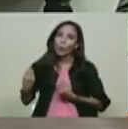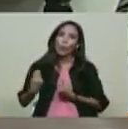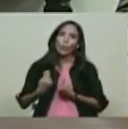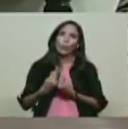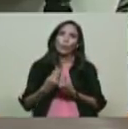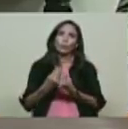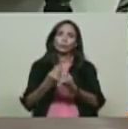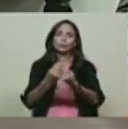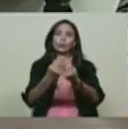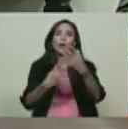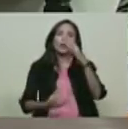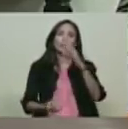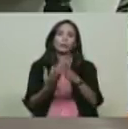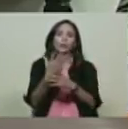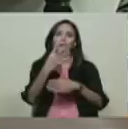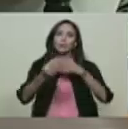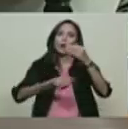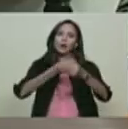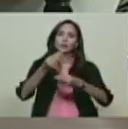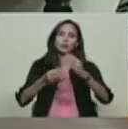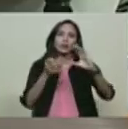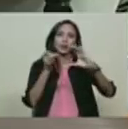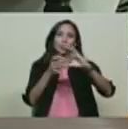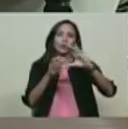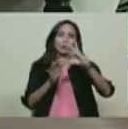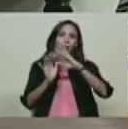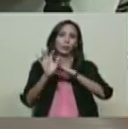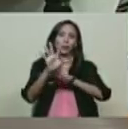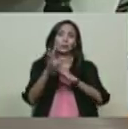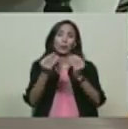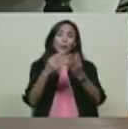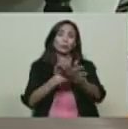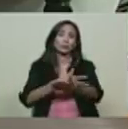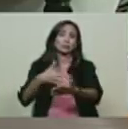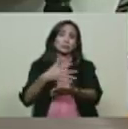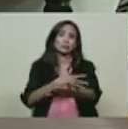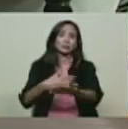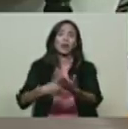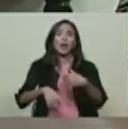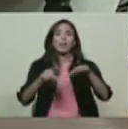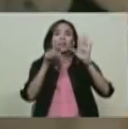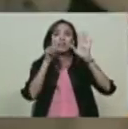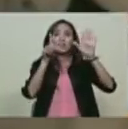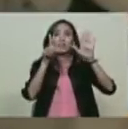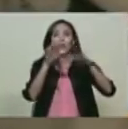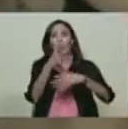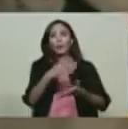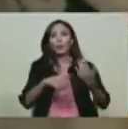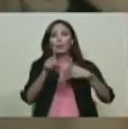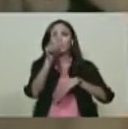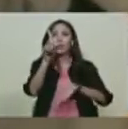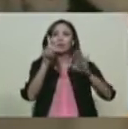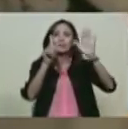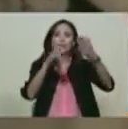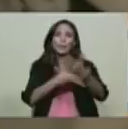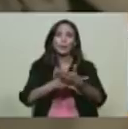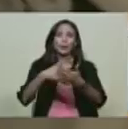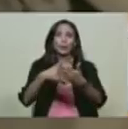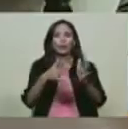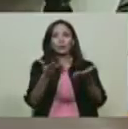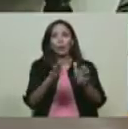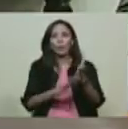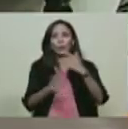a fundar el carné de la patria. Millones, 16 millones y medio